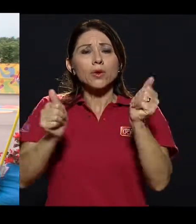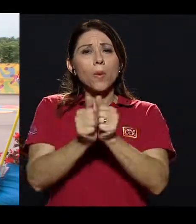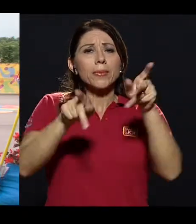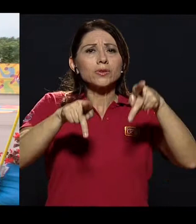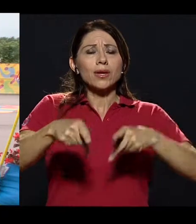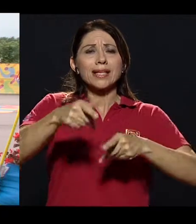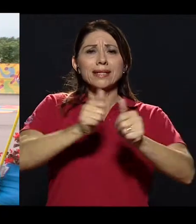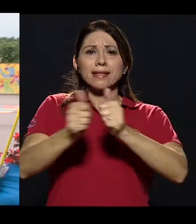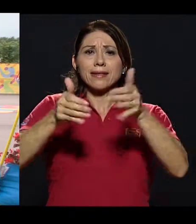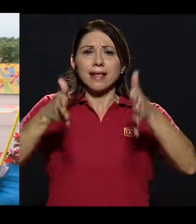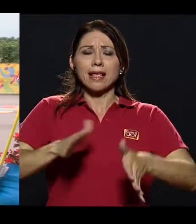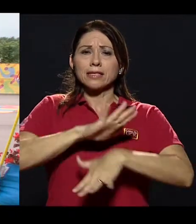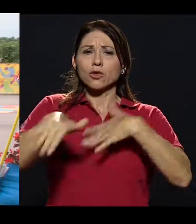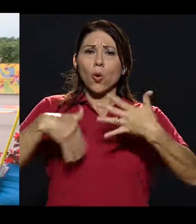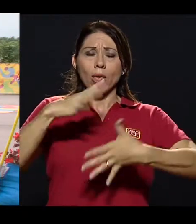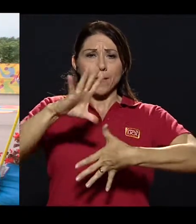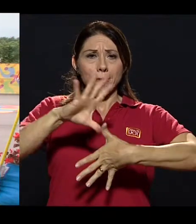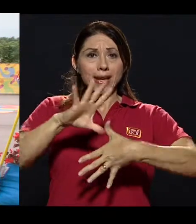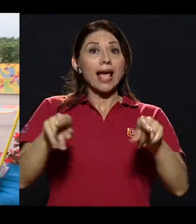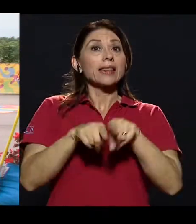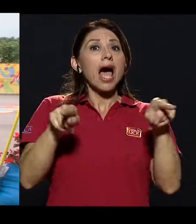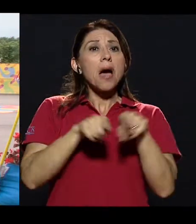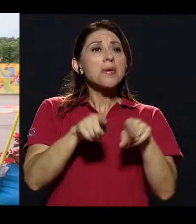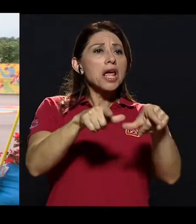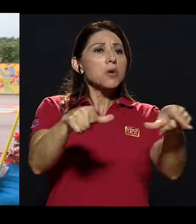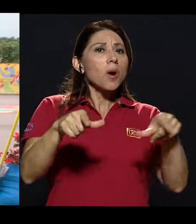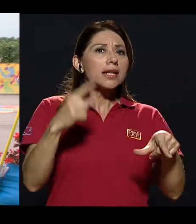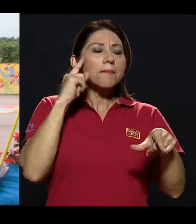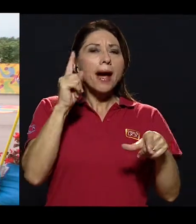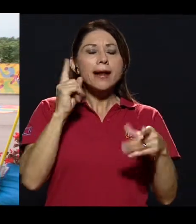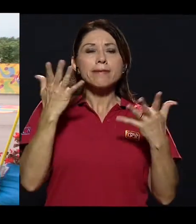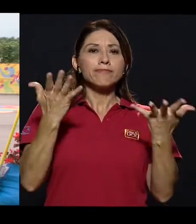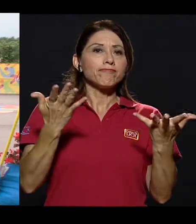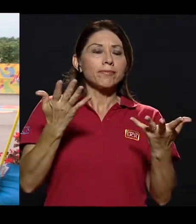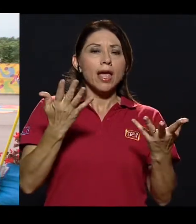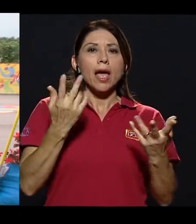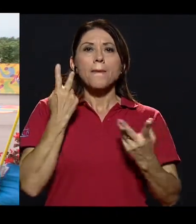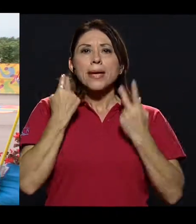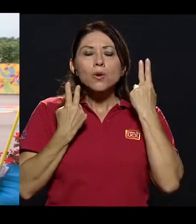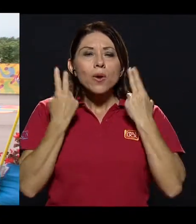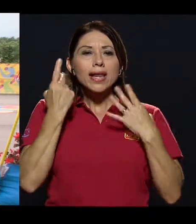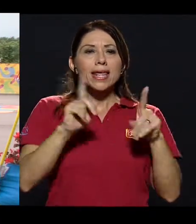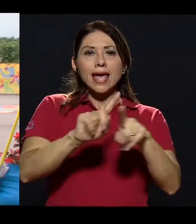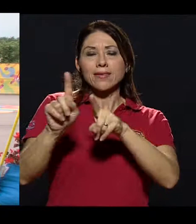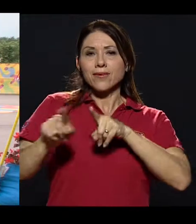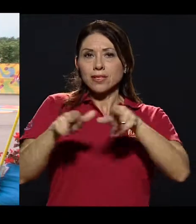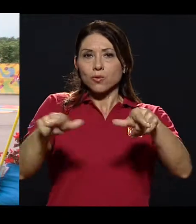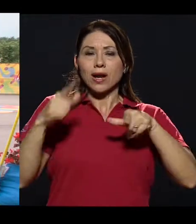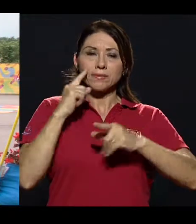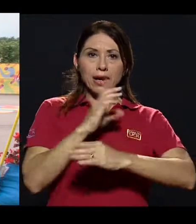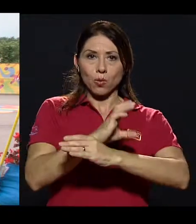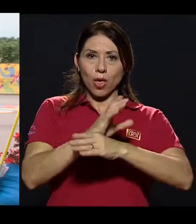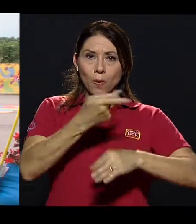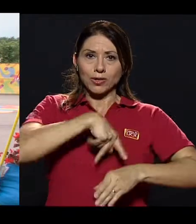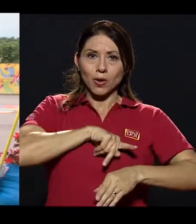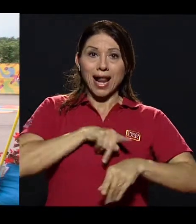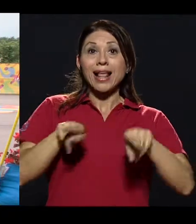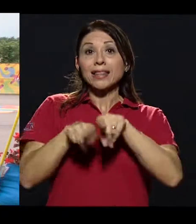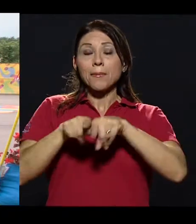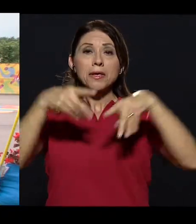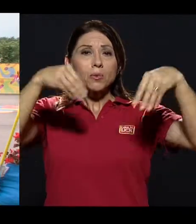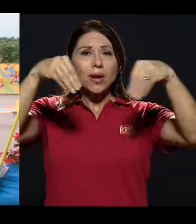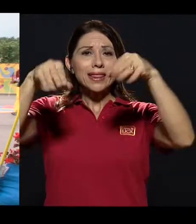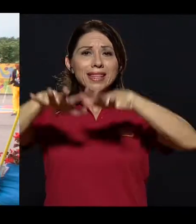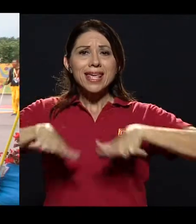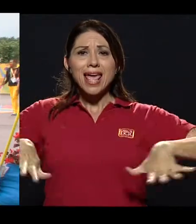de todo el continente. También tiene un espacio de peluquería para su cuidado personal. Tienen también una tienda con